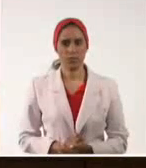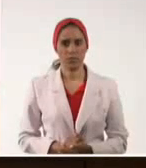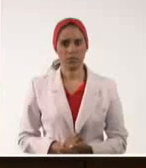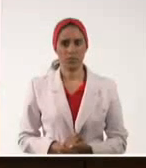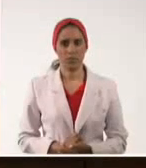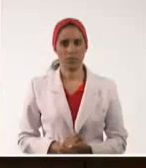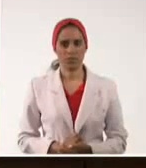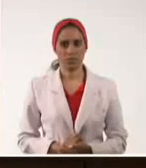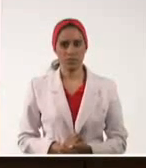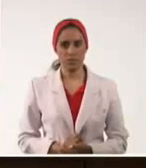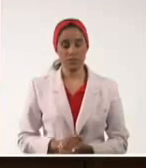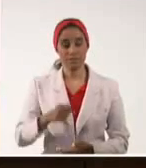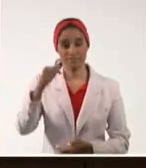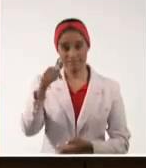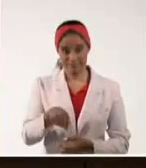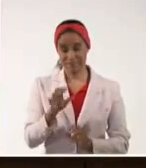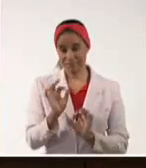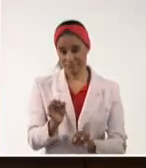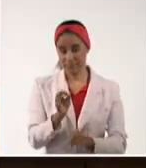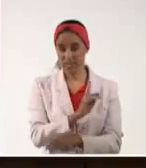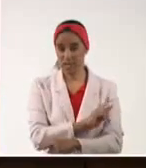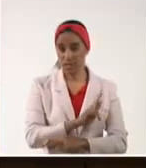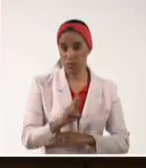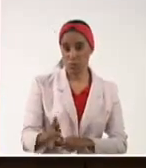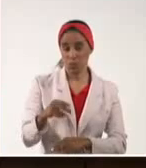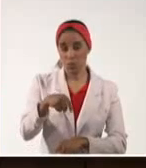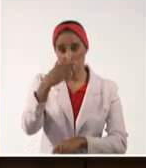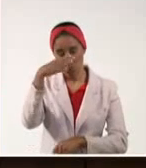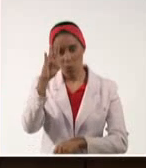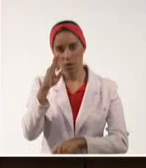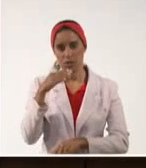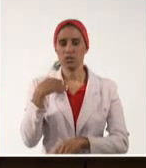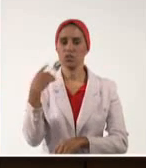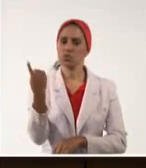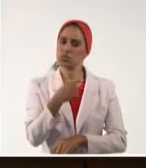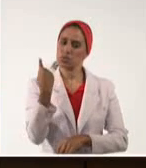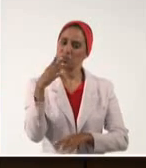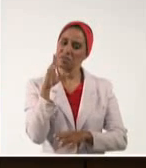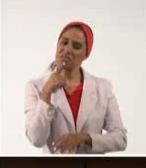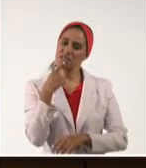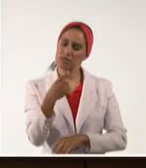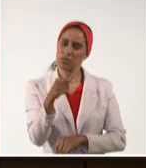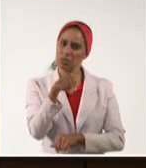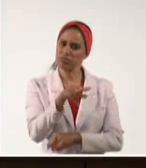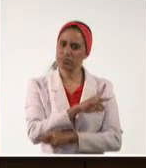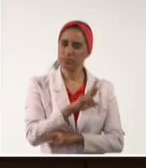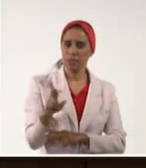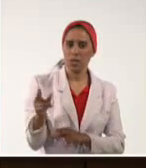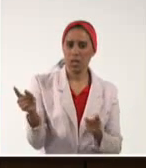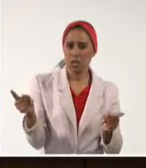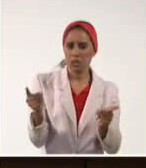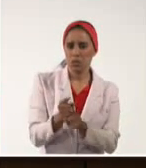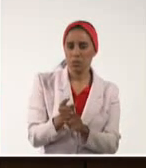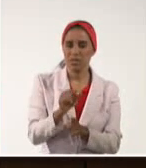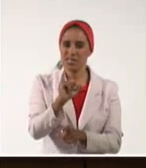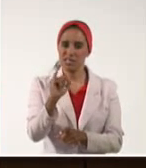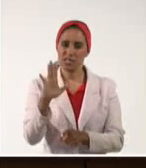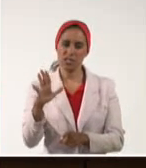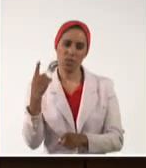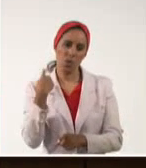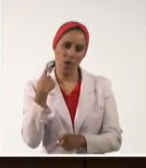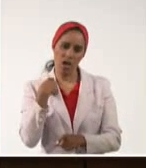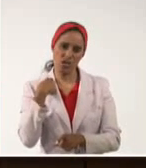Esta es la revolución. Cuando decimos esa frase en la que se resumen 65 años de creación